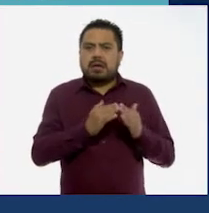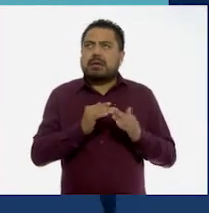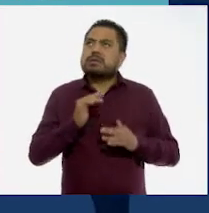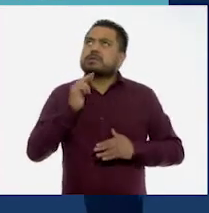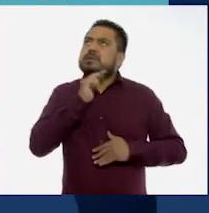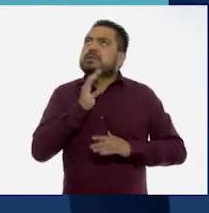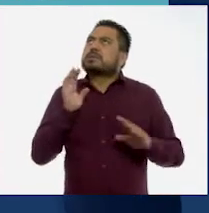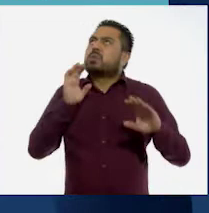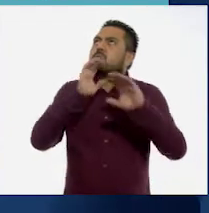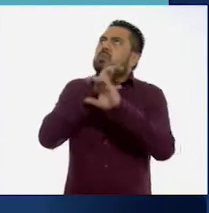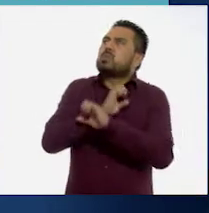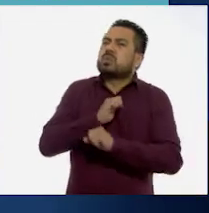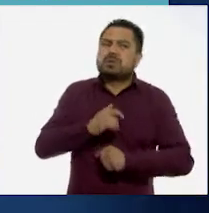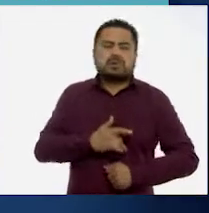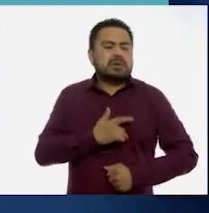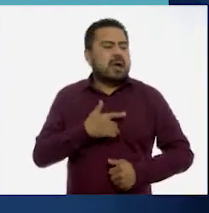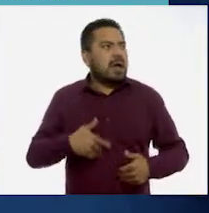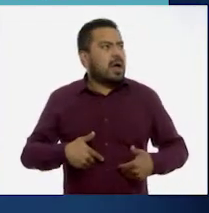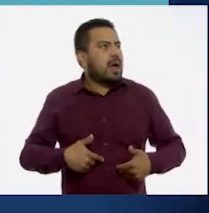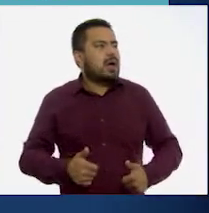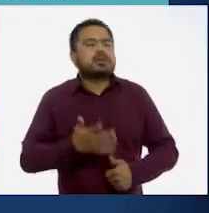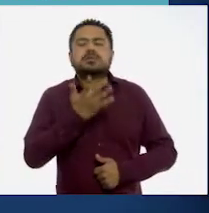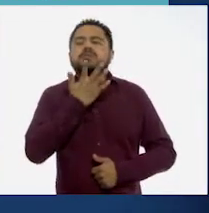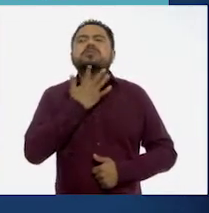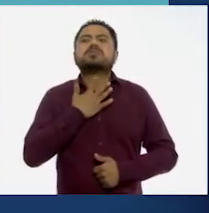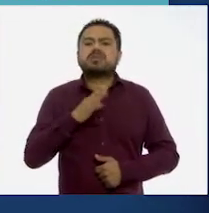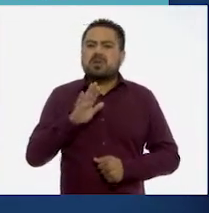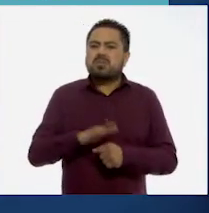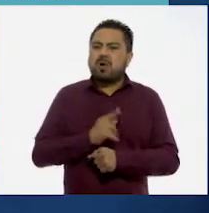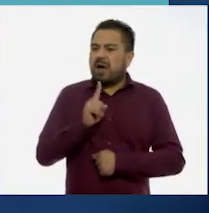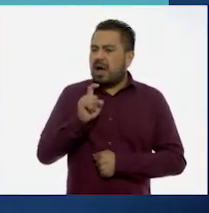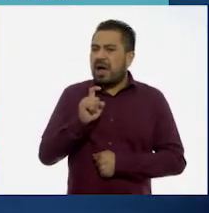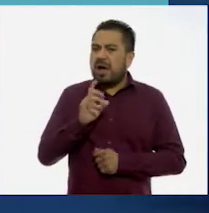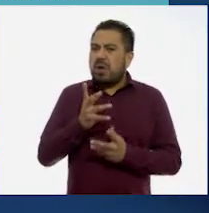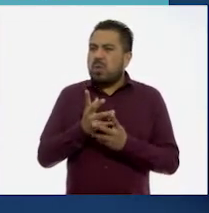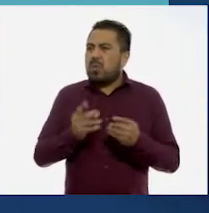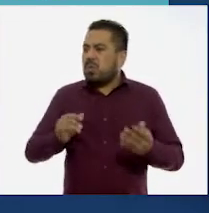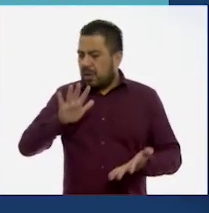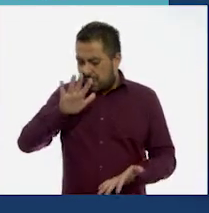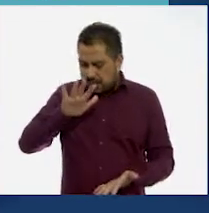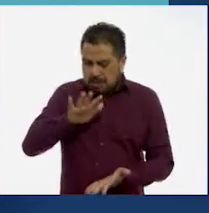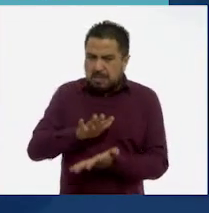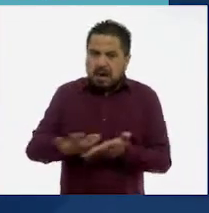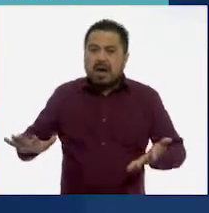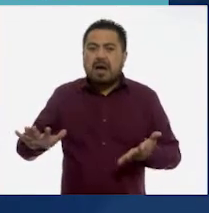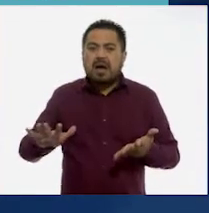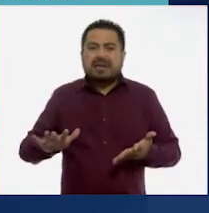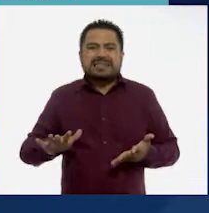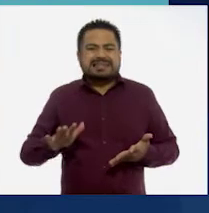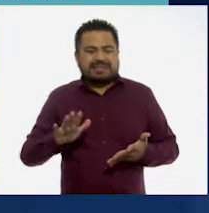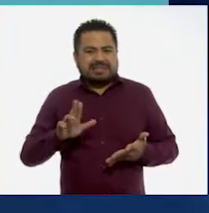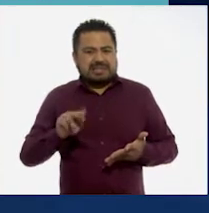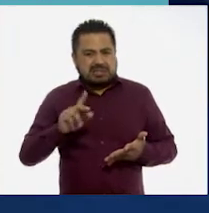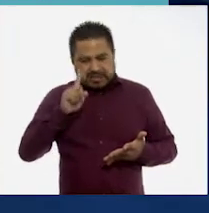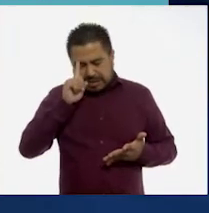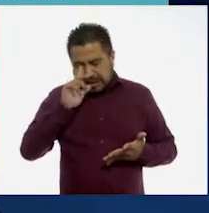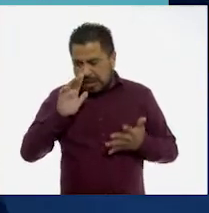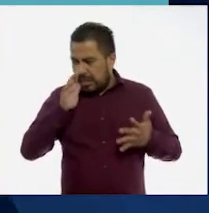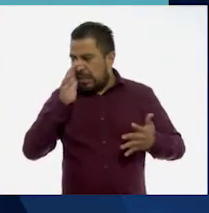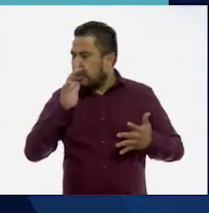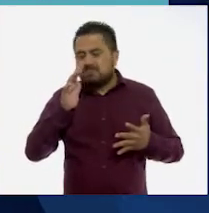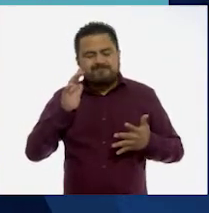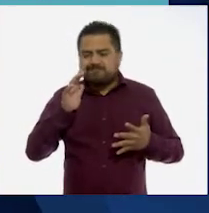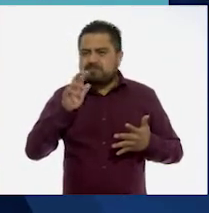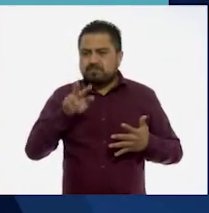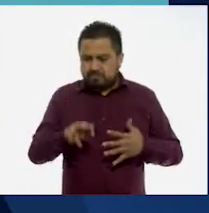oscurecería. Tenía hambre y sed porque el agua que llevaba se había terminado. Aún así, trató de no desesperarse.